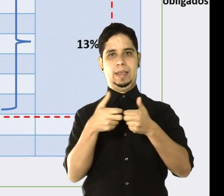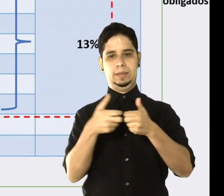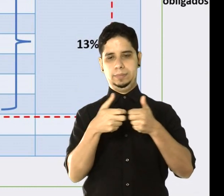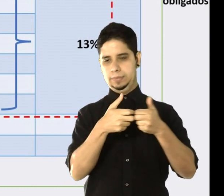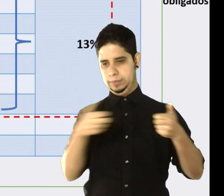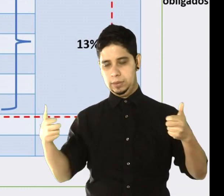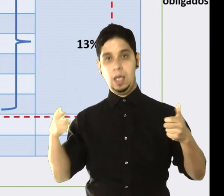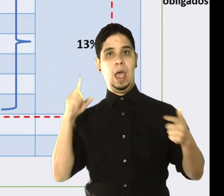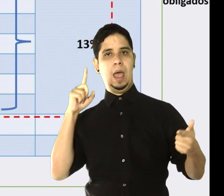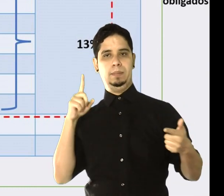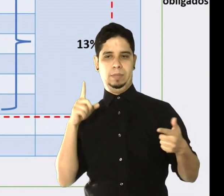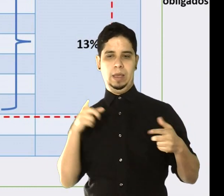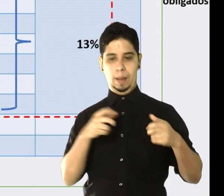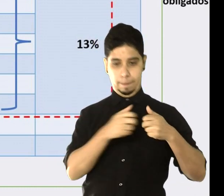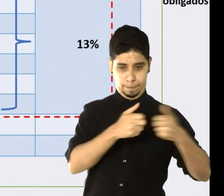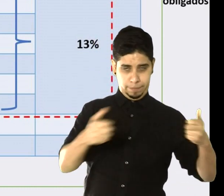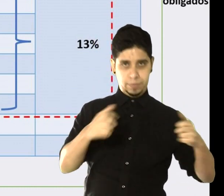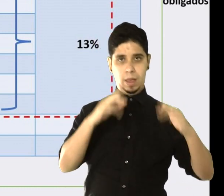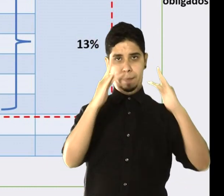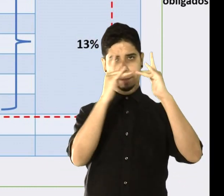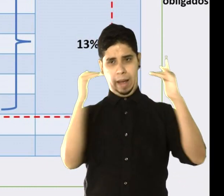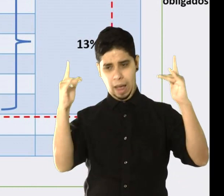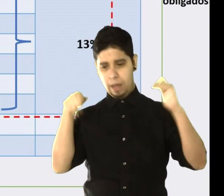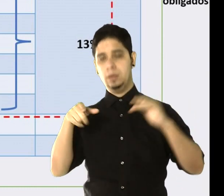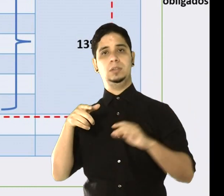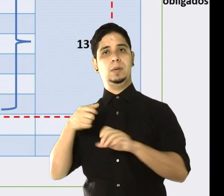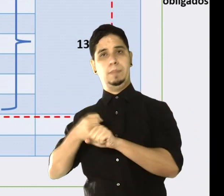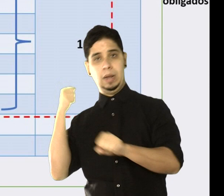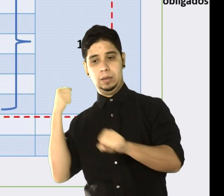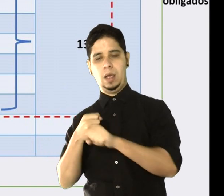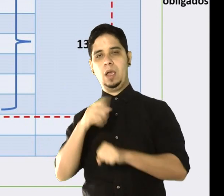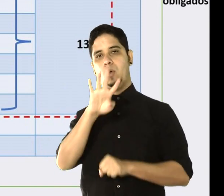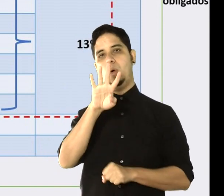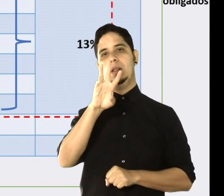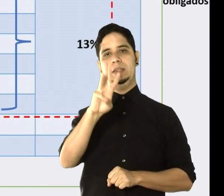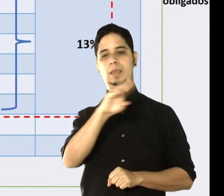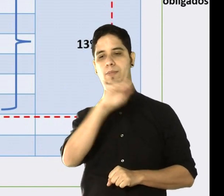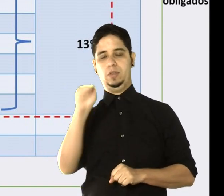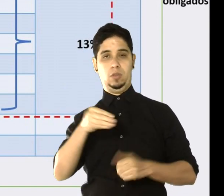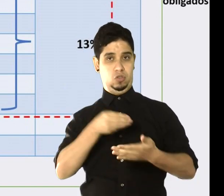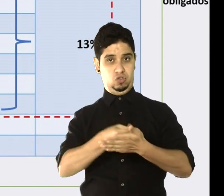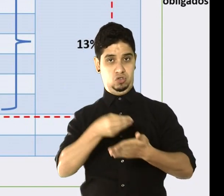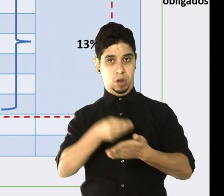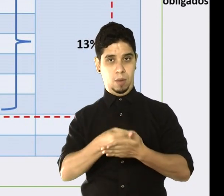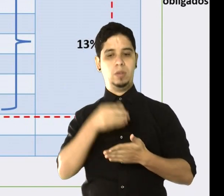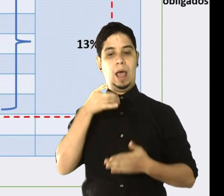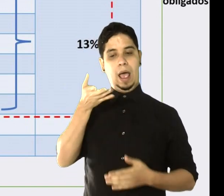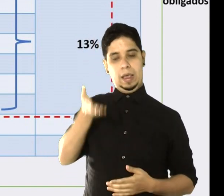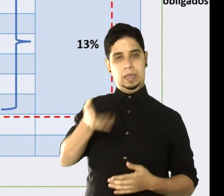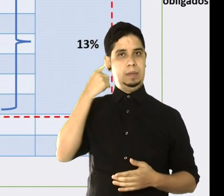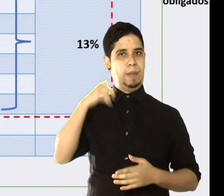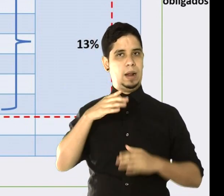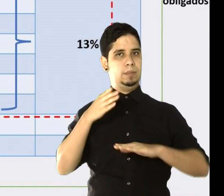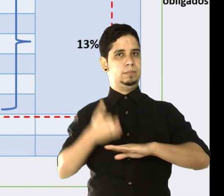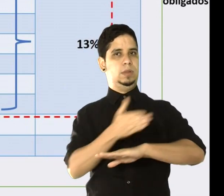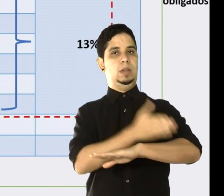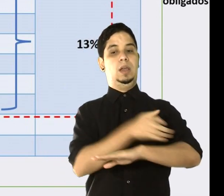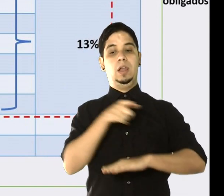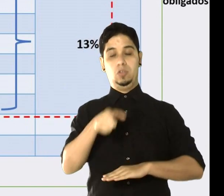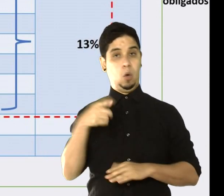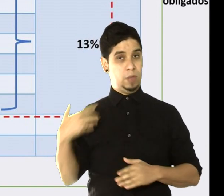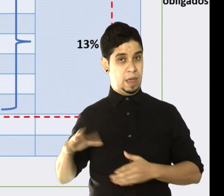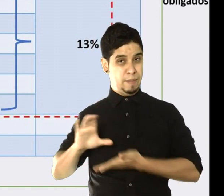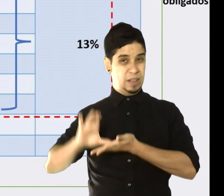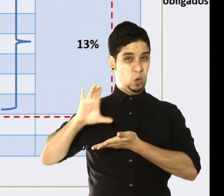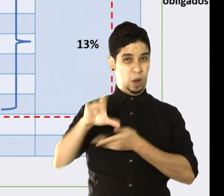plantas de generación, el 46% del dinero está ahí. Y esto es una inversión sin precedentes por parte de FEMA en los Estados Unidos.